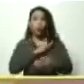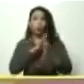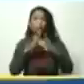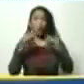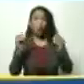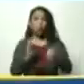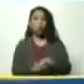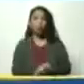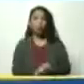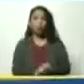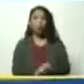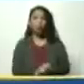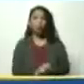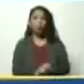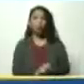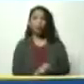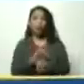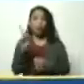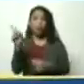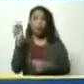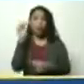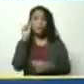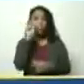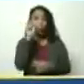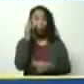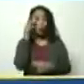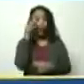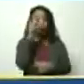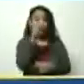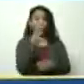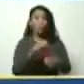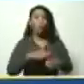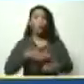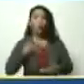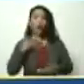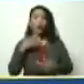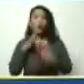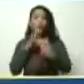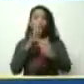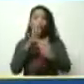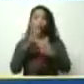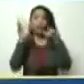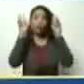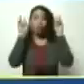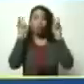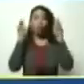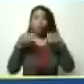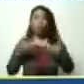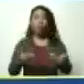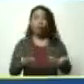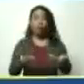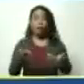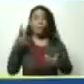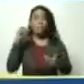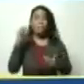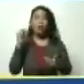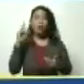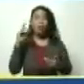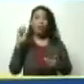desde ese punto de vista se puede tomar la frase de Madeleine